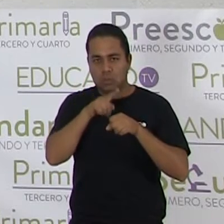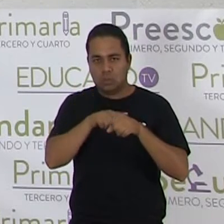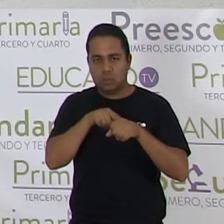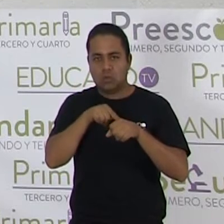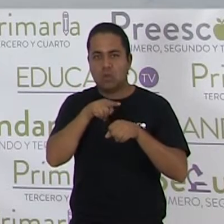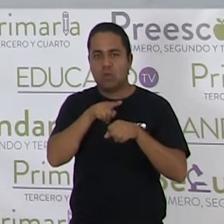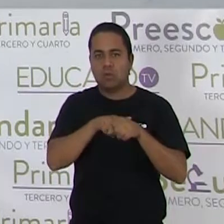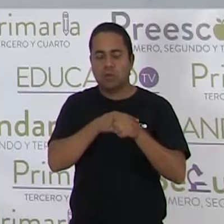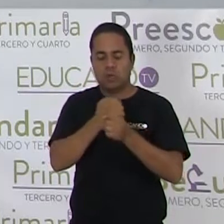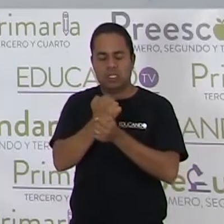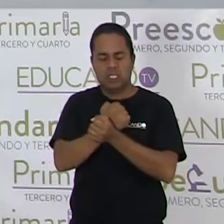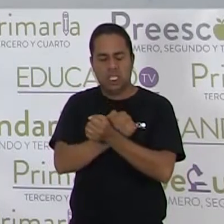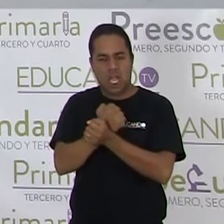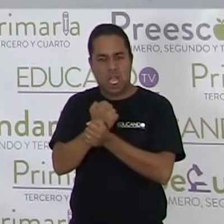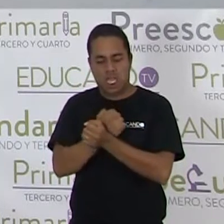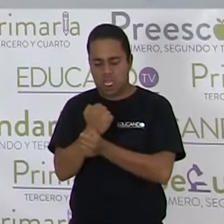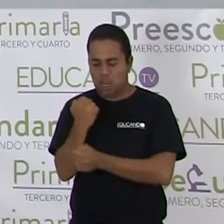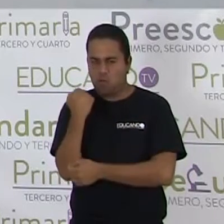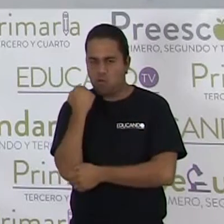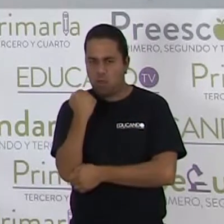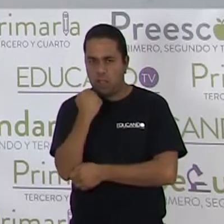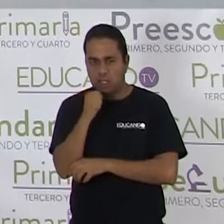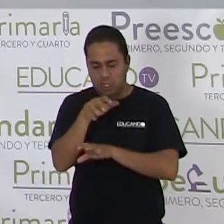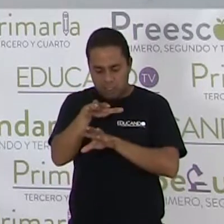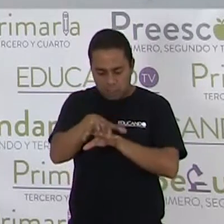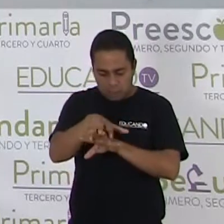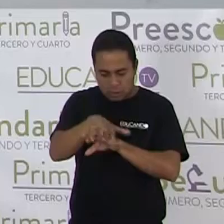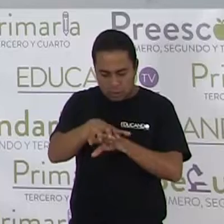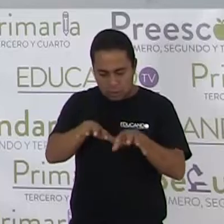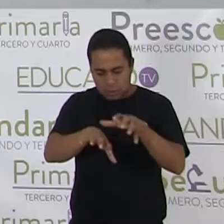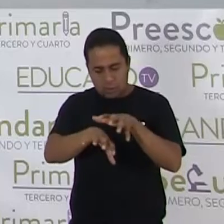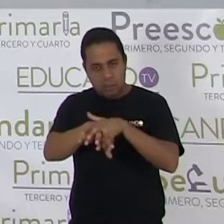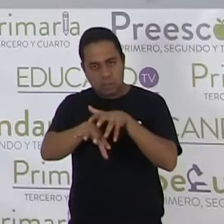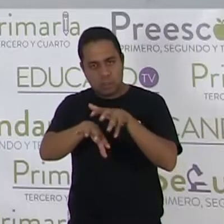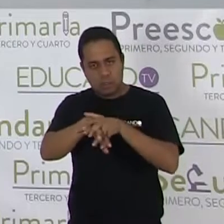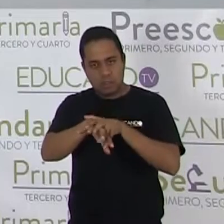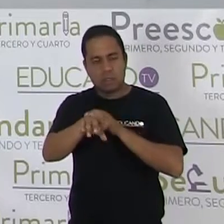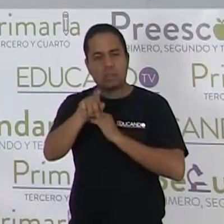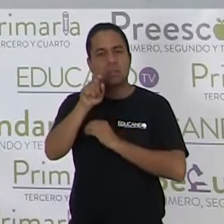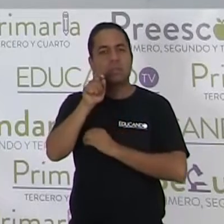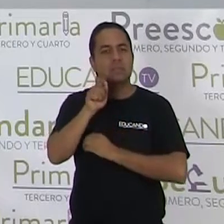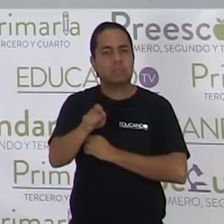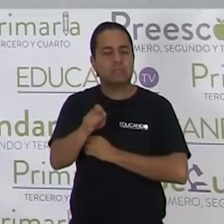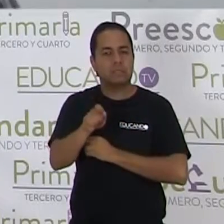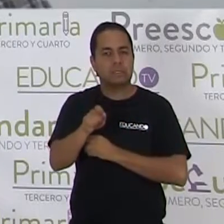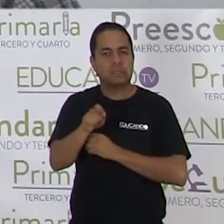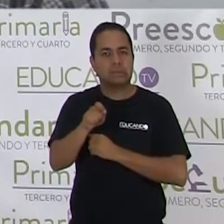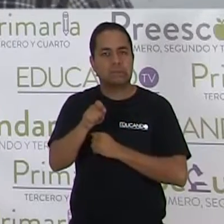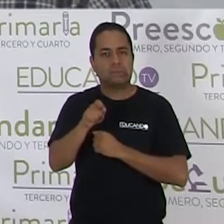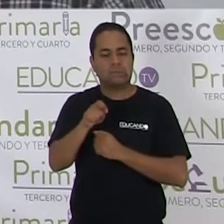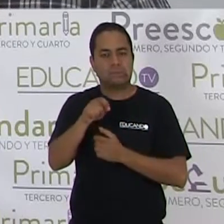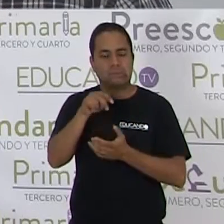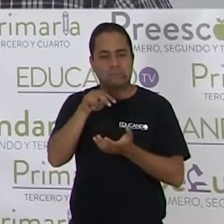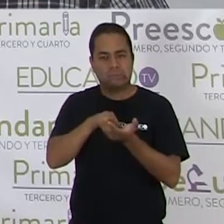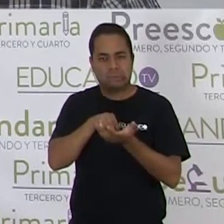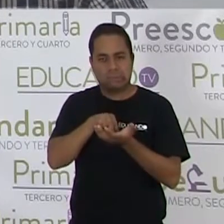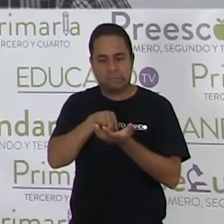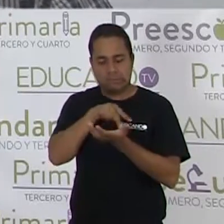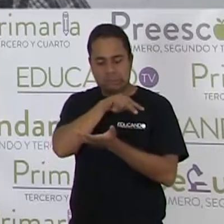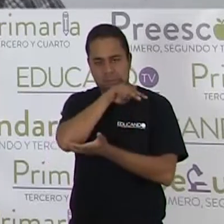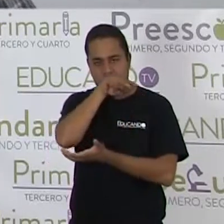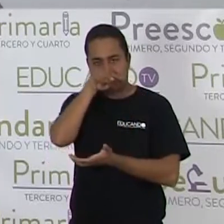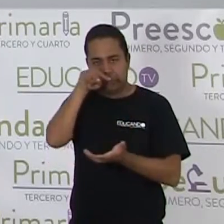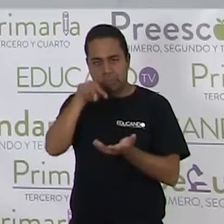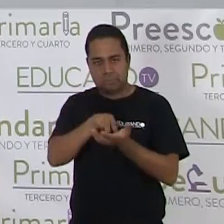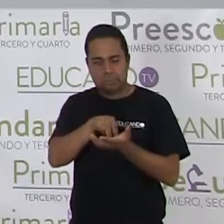espesa. Y en los pies, saltando, dando botes, mientras que